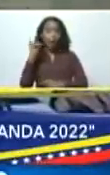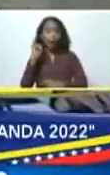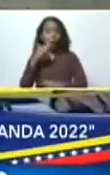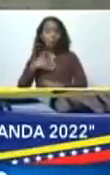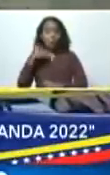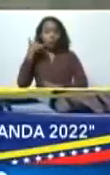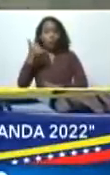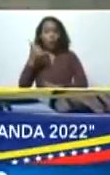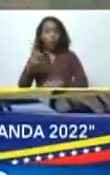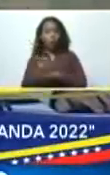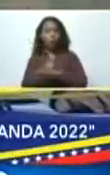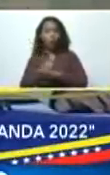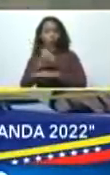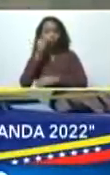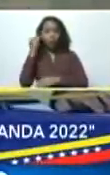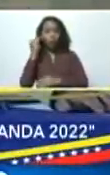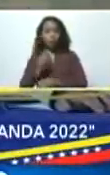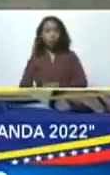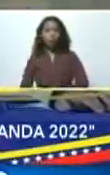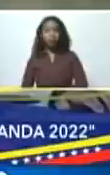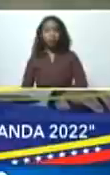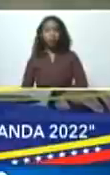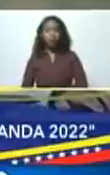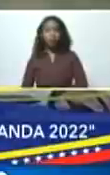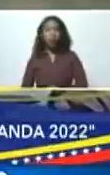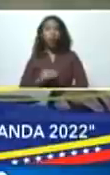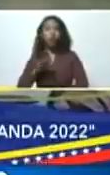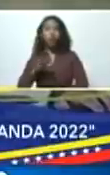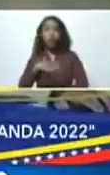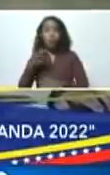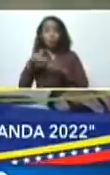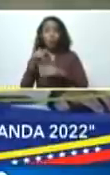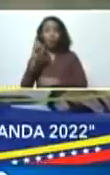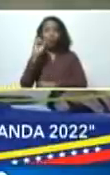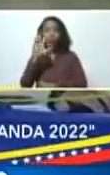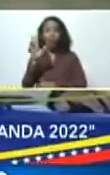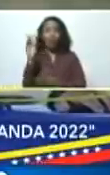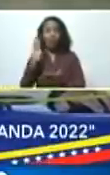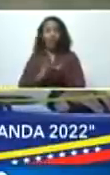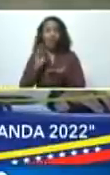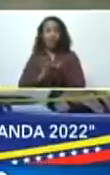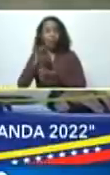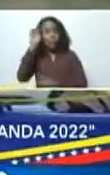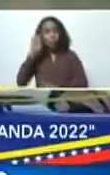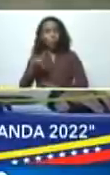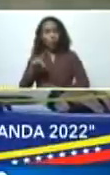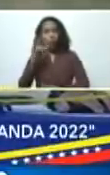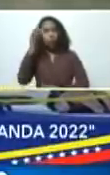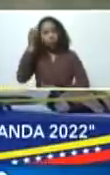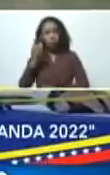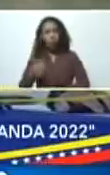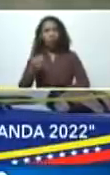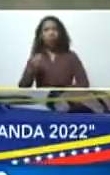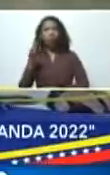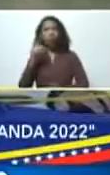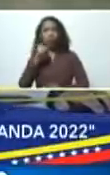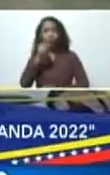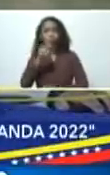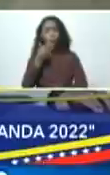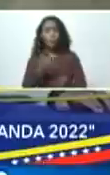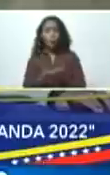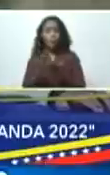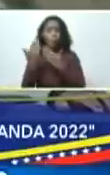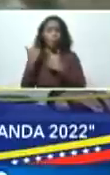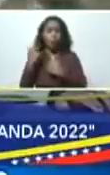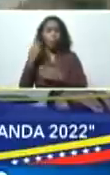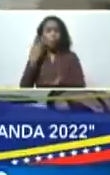teléfono, gobernadores, gobernadoras, me pueden escribir hasta 3 veces diarias. Y ten la seguridad que todo lo que tú me pidas de apoyo